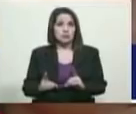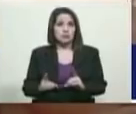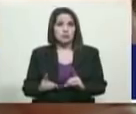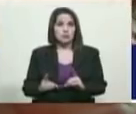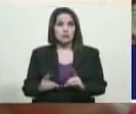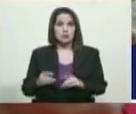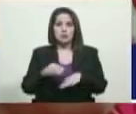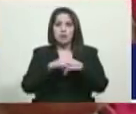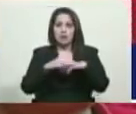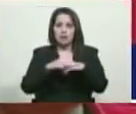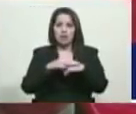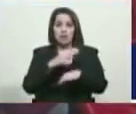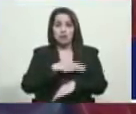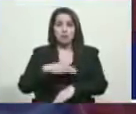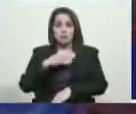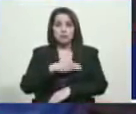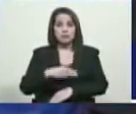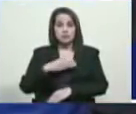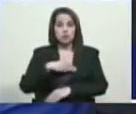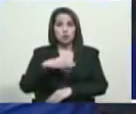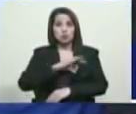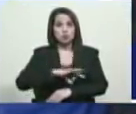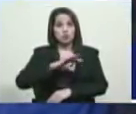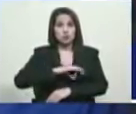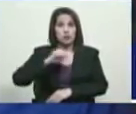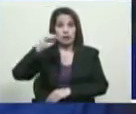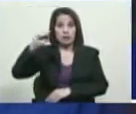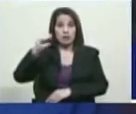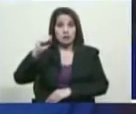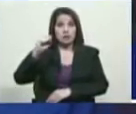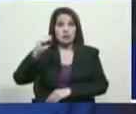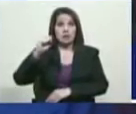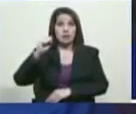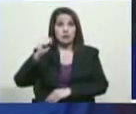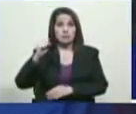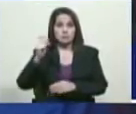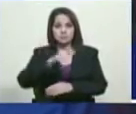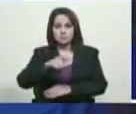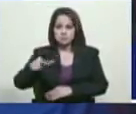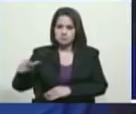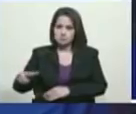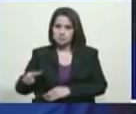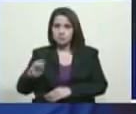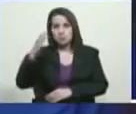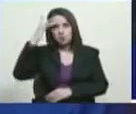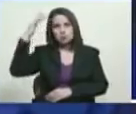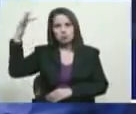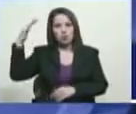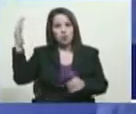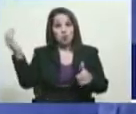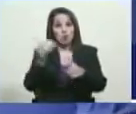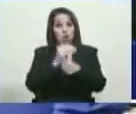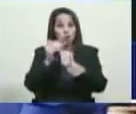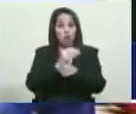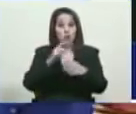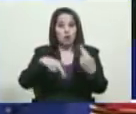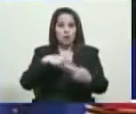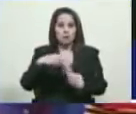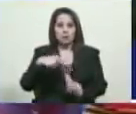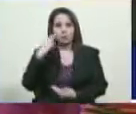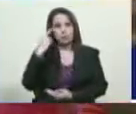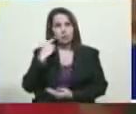gran misión socialista y pertenecer a ese ejército de vencedores y vencedoras, uno de los grandes sueños y logros de la Revolución